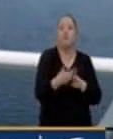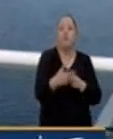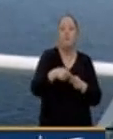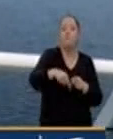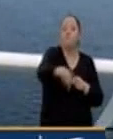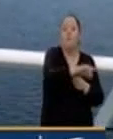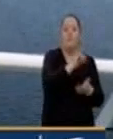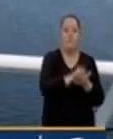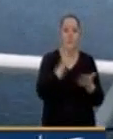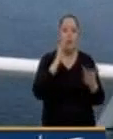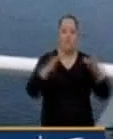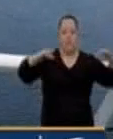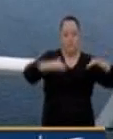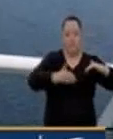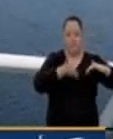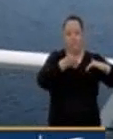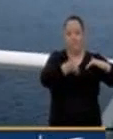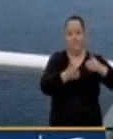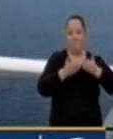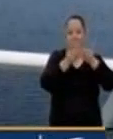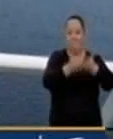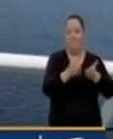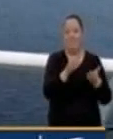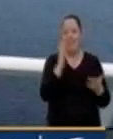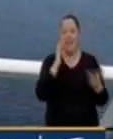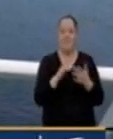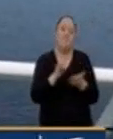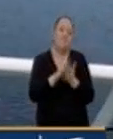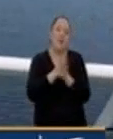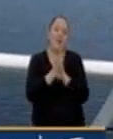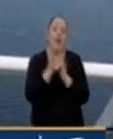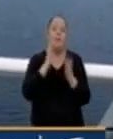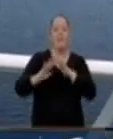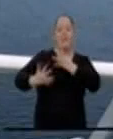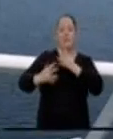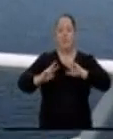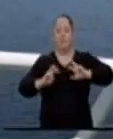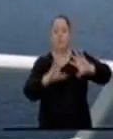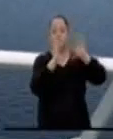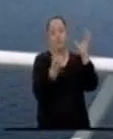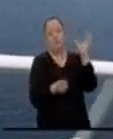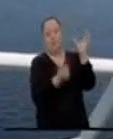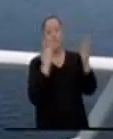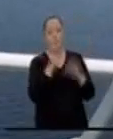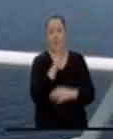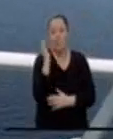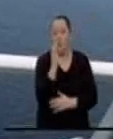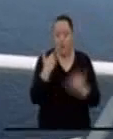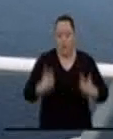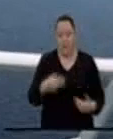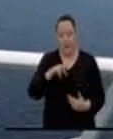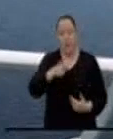ese paso por el Golfo de Penas. Es la información por ahora desde la décima expedición antártica de Colombia. Nicole Buitrago,